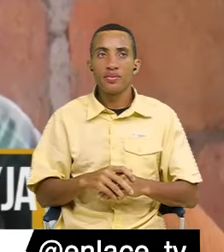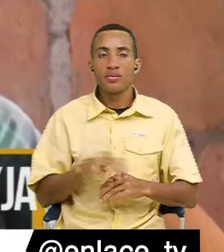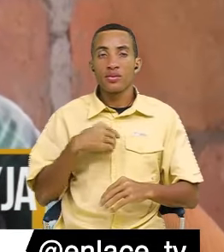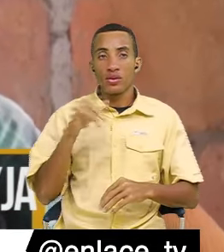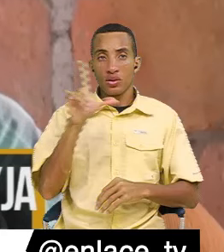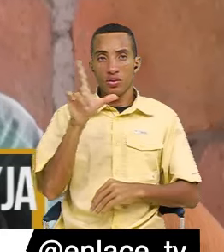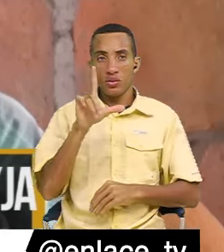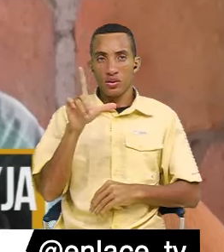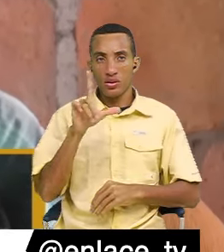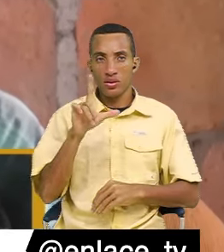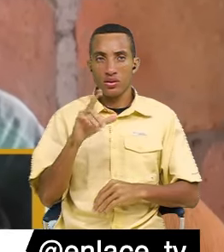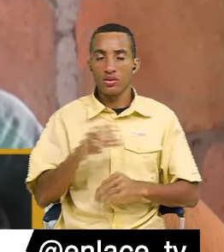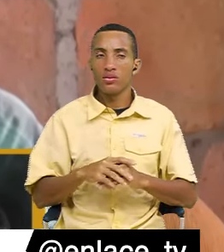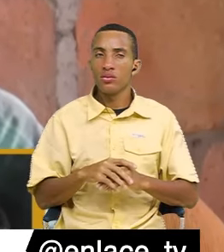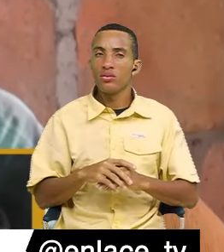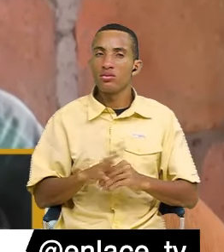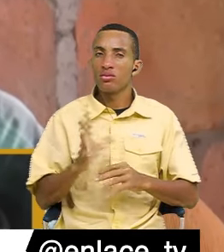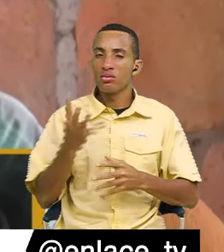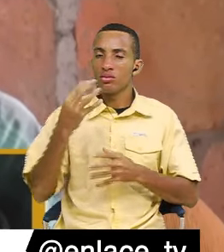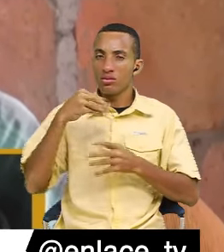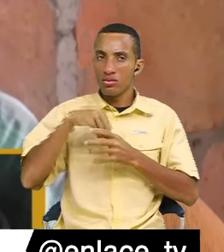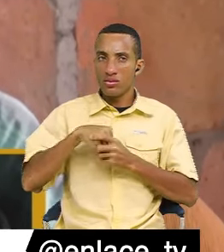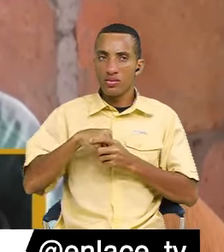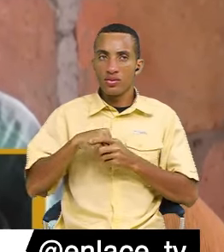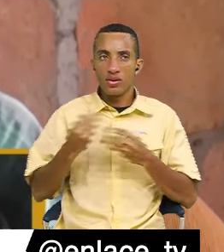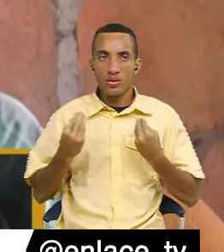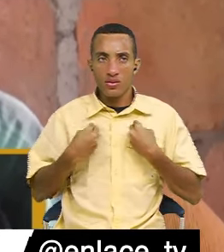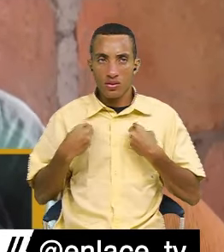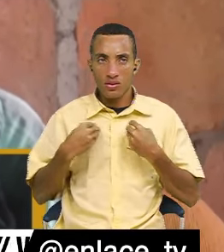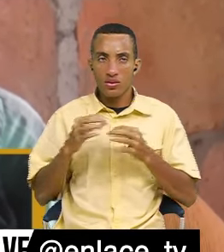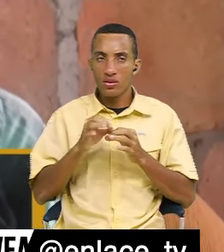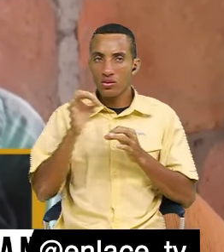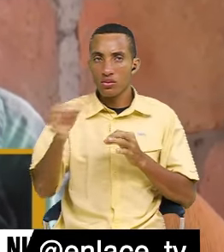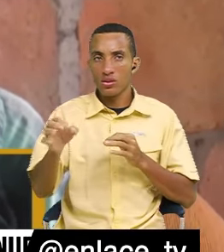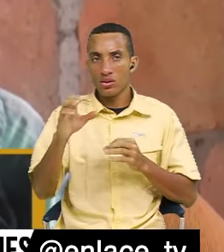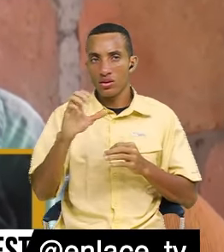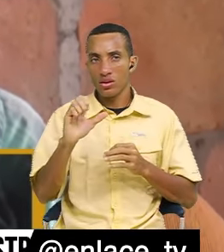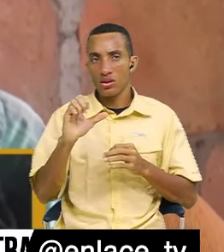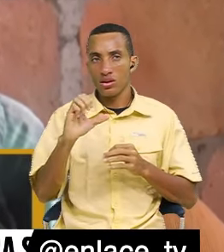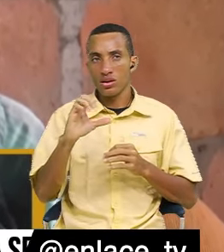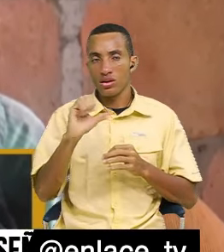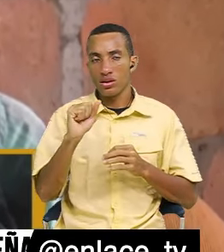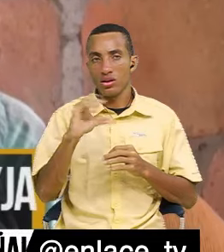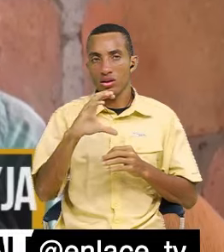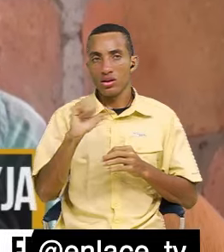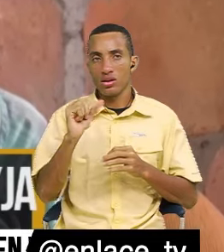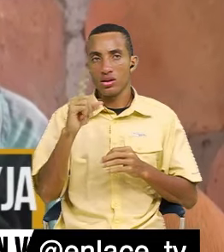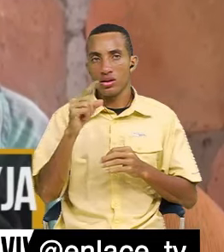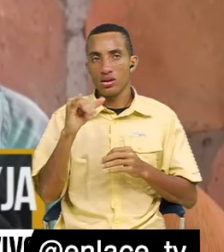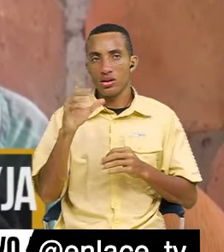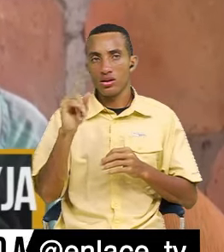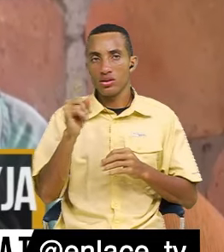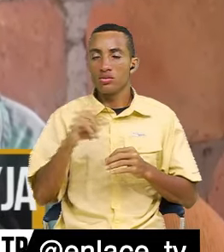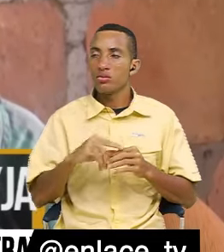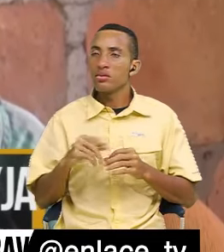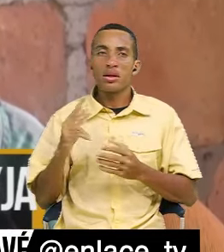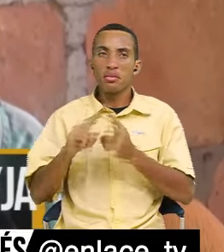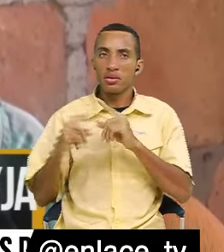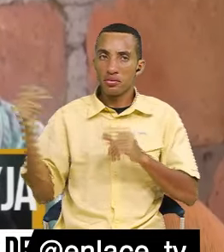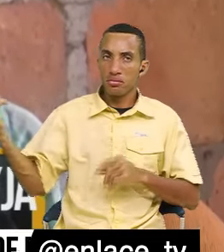casa, en la rancha de donde yo vivo, en el asentamiento rural de Los Acacios. A las 4 de la mañana pasaba un amigo para recoger una tarjeta